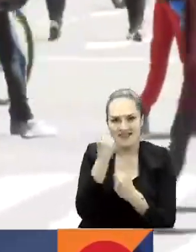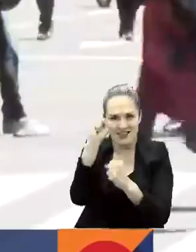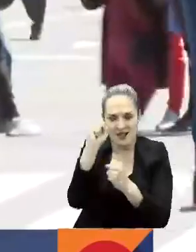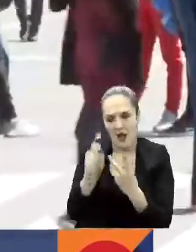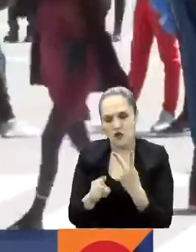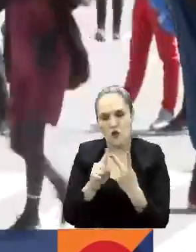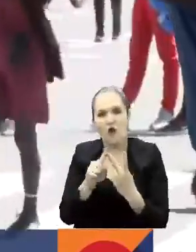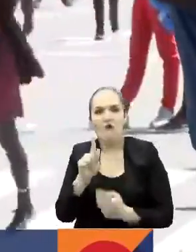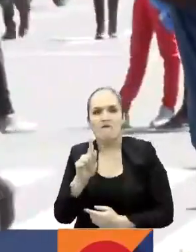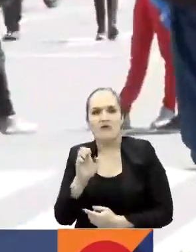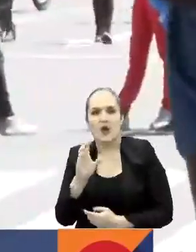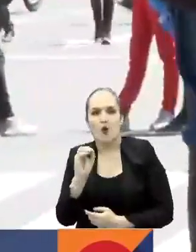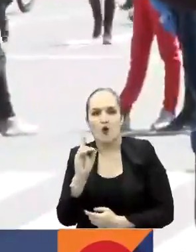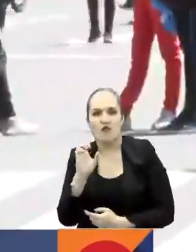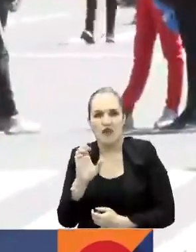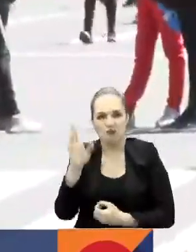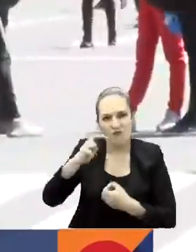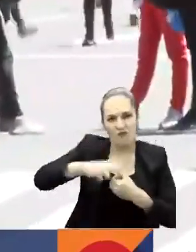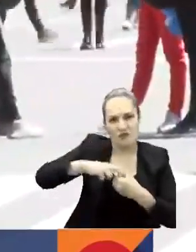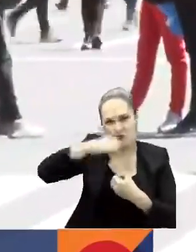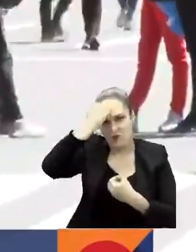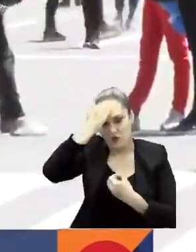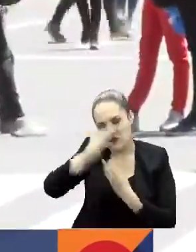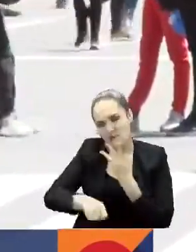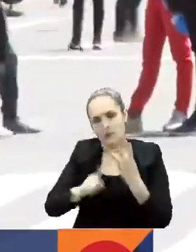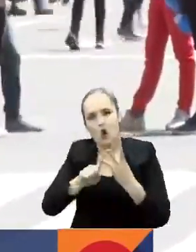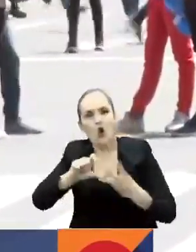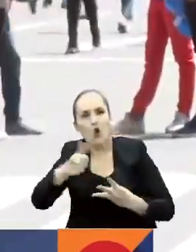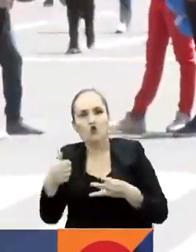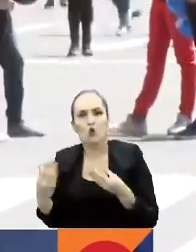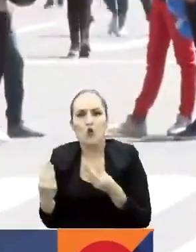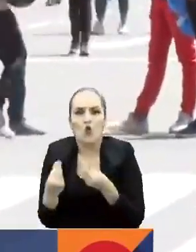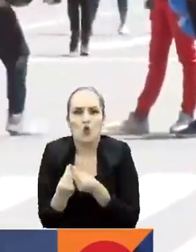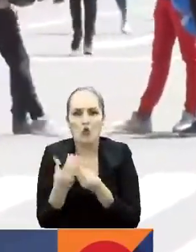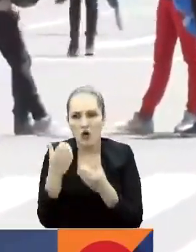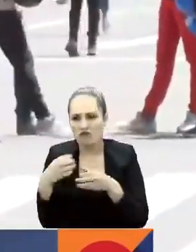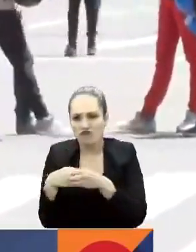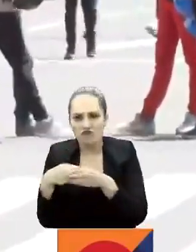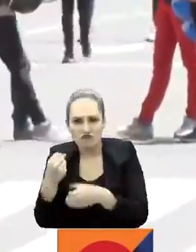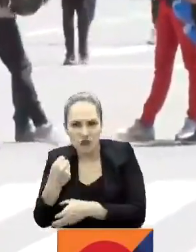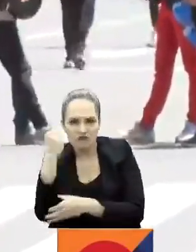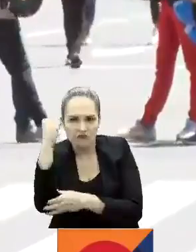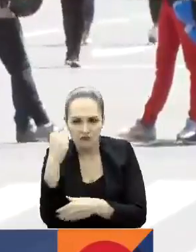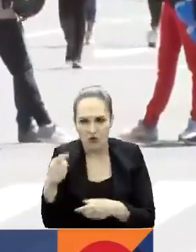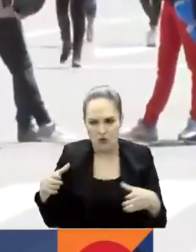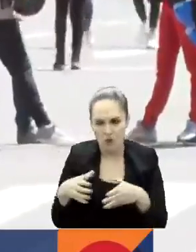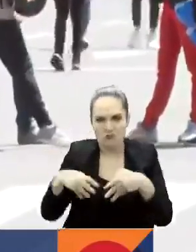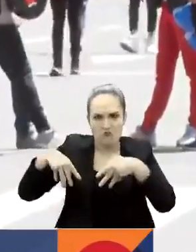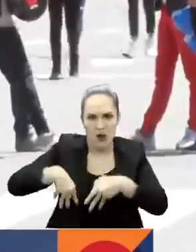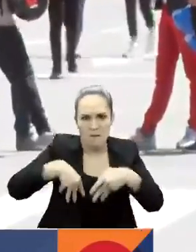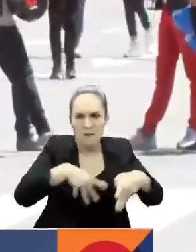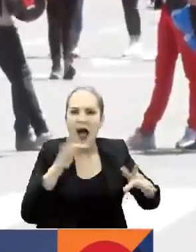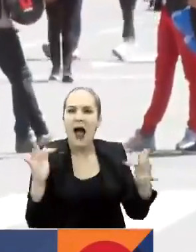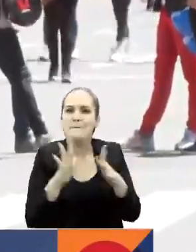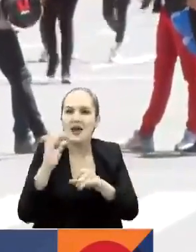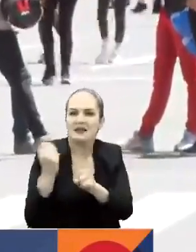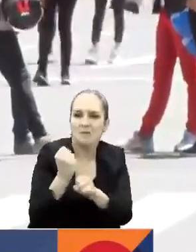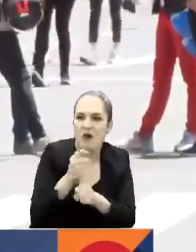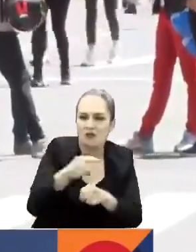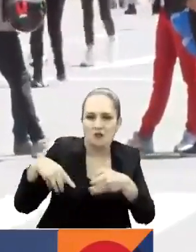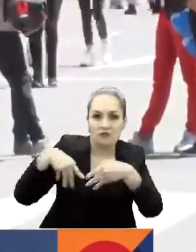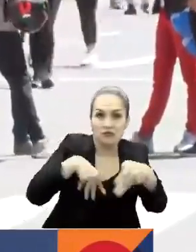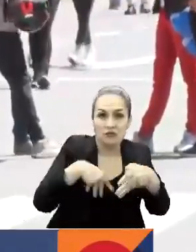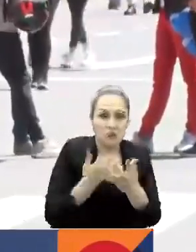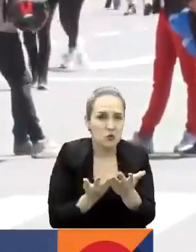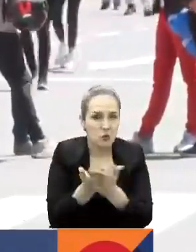colectivos y otras organizaciones gremiales y sindicales, pero información muy importante para todas las personas que se movilizan o que piensan llegar hasta